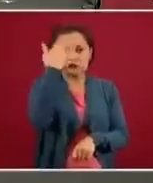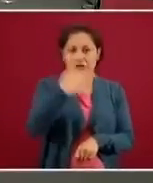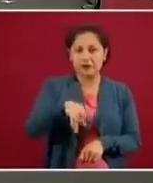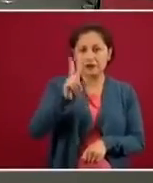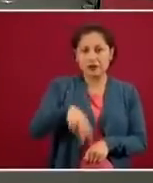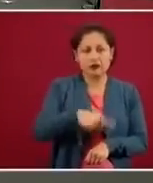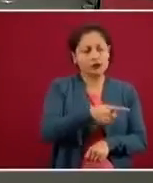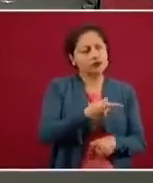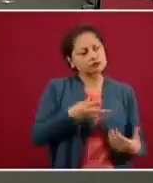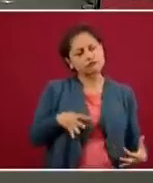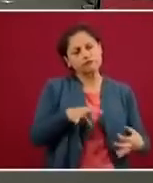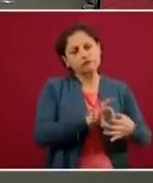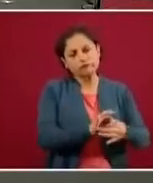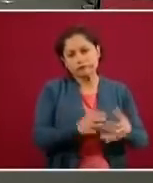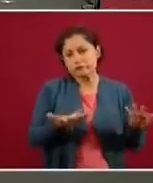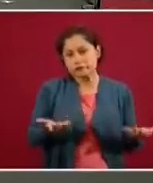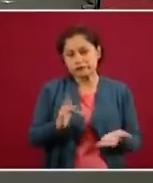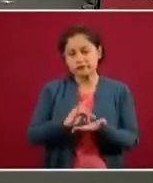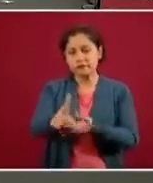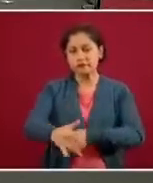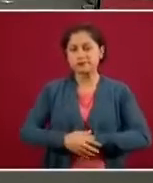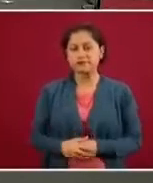Muchas gracias.